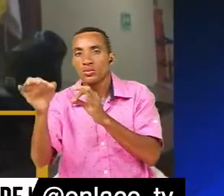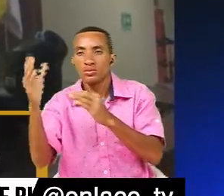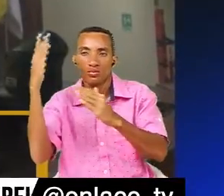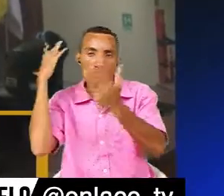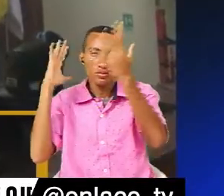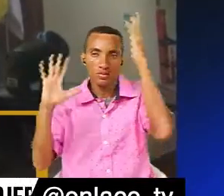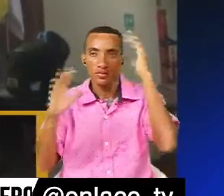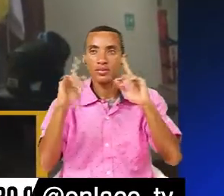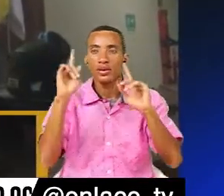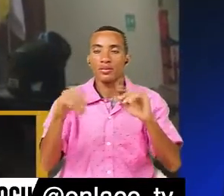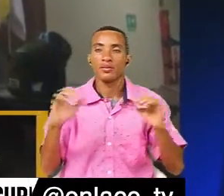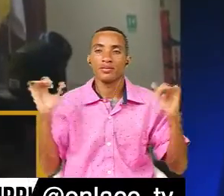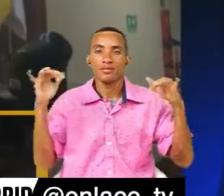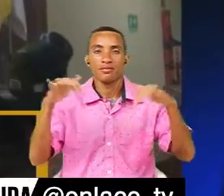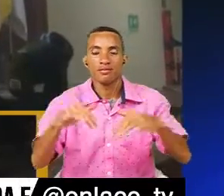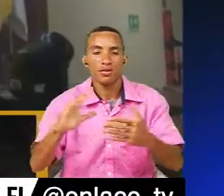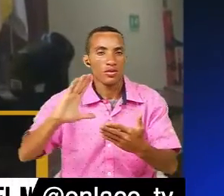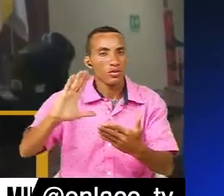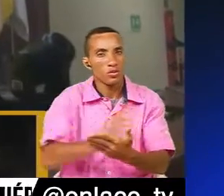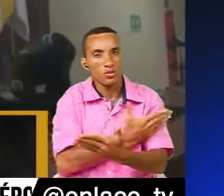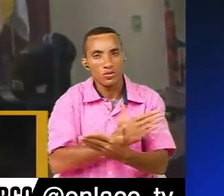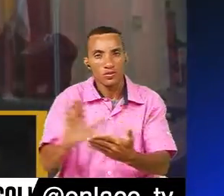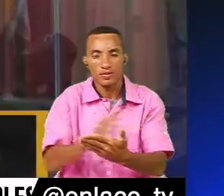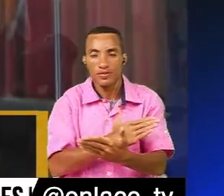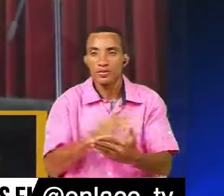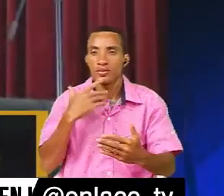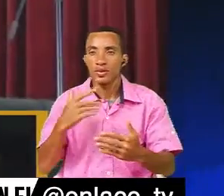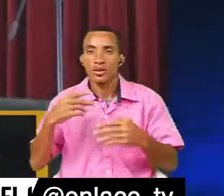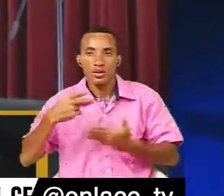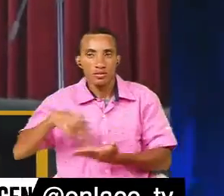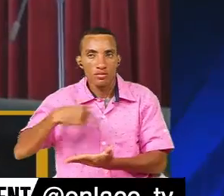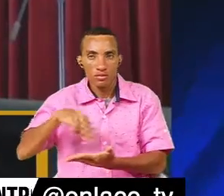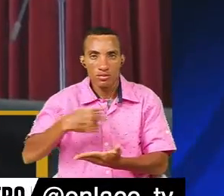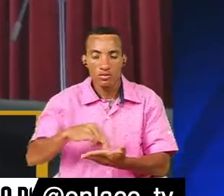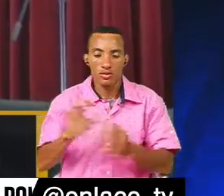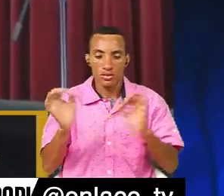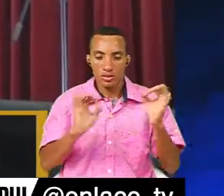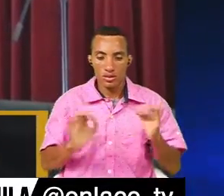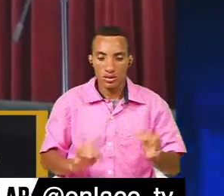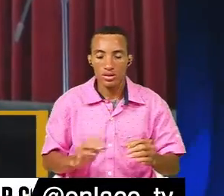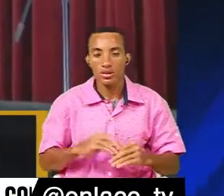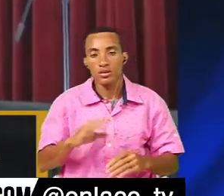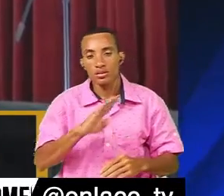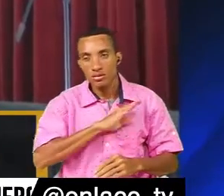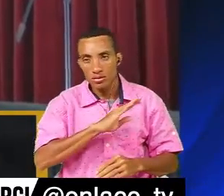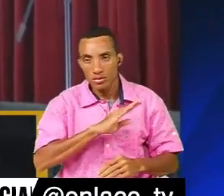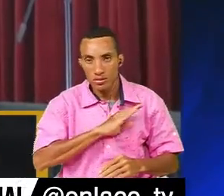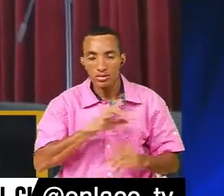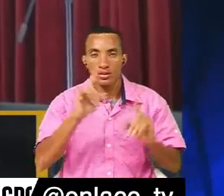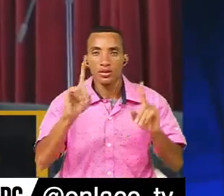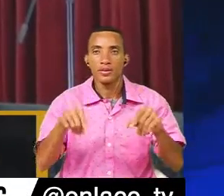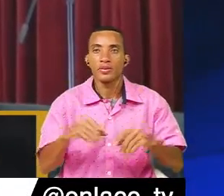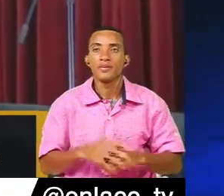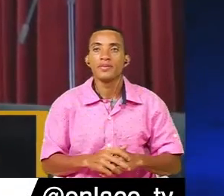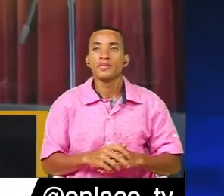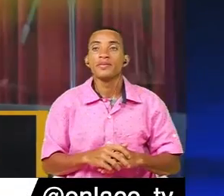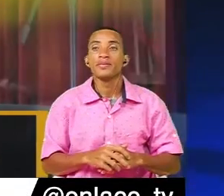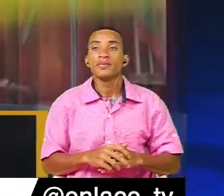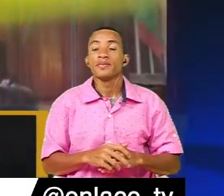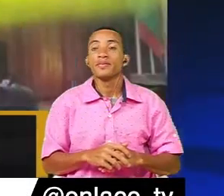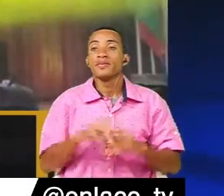el Encuentro de Música y Danza, organizado por la Secretaría de Educación Municipal a través del Área de Talento Humano. El magisterio se